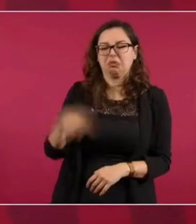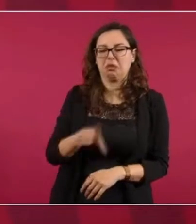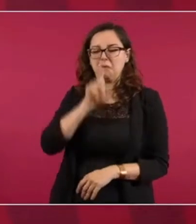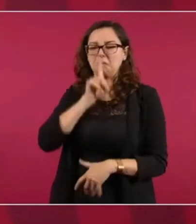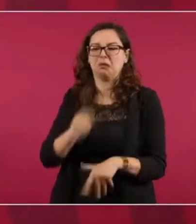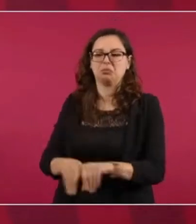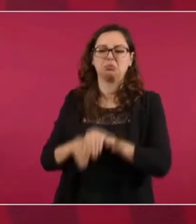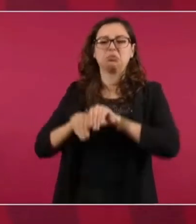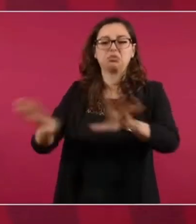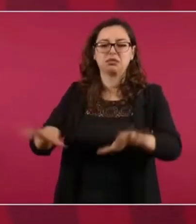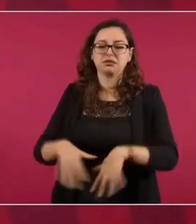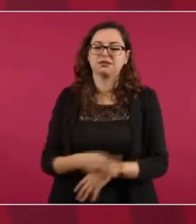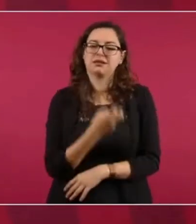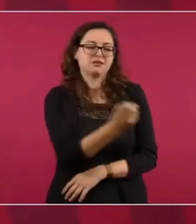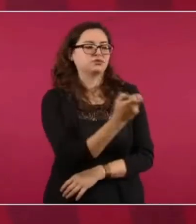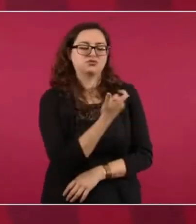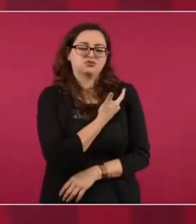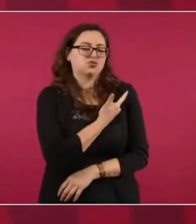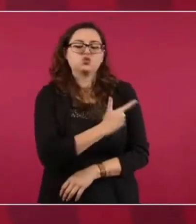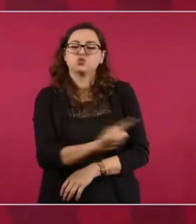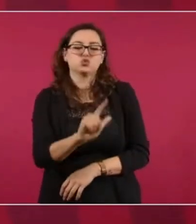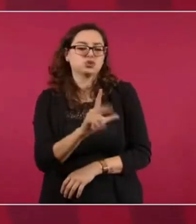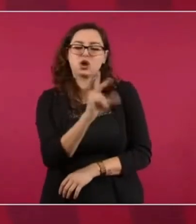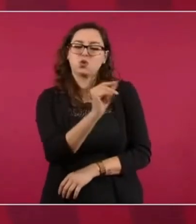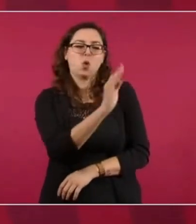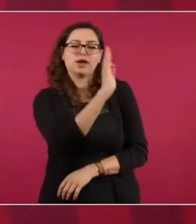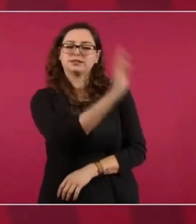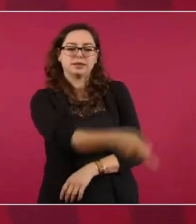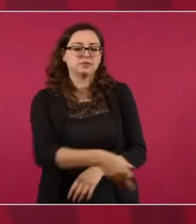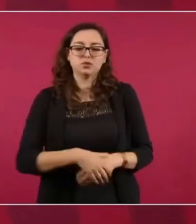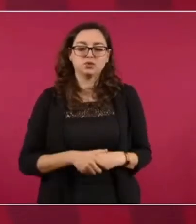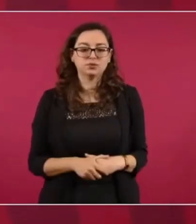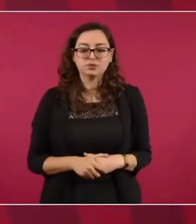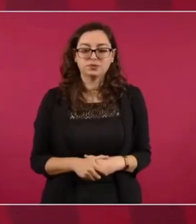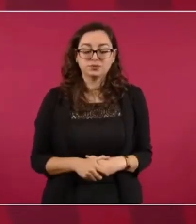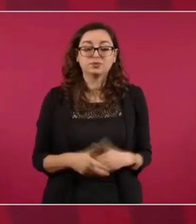Nada más que hemos cruzado